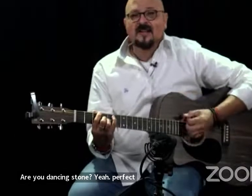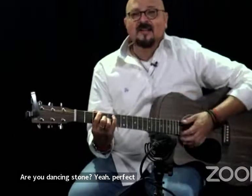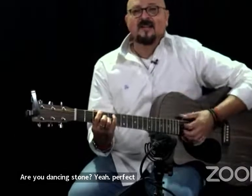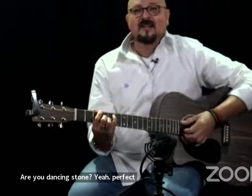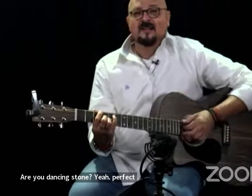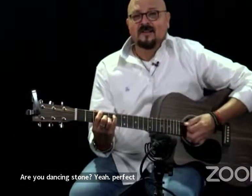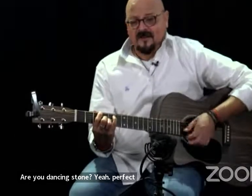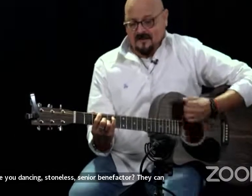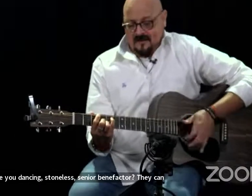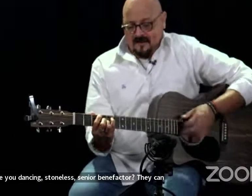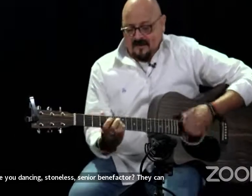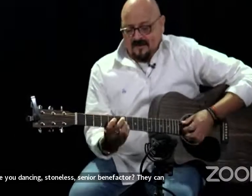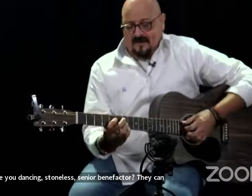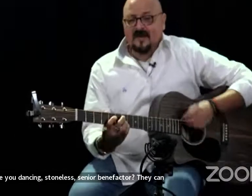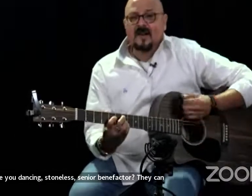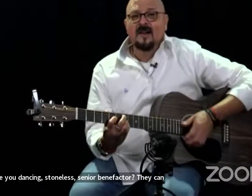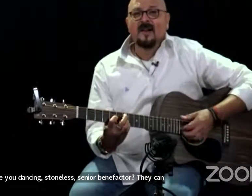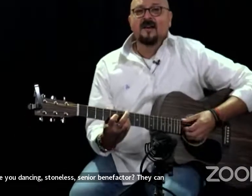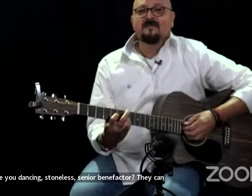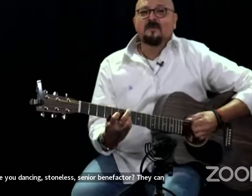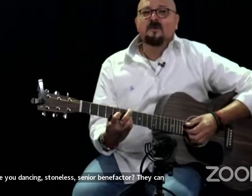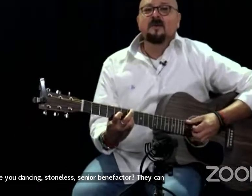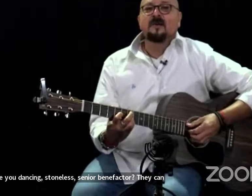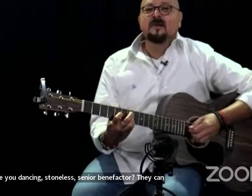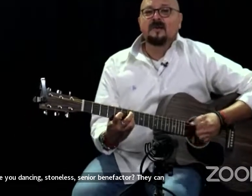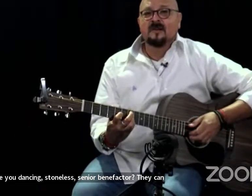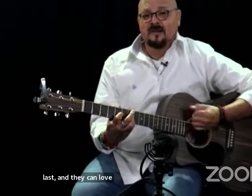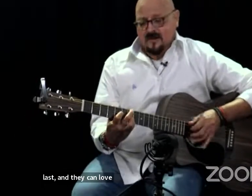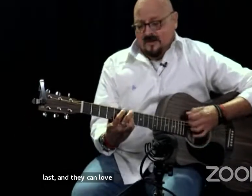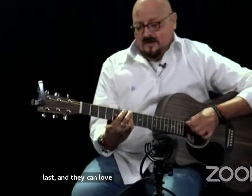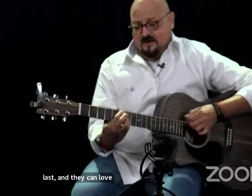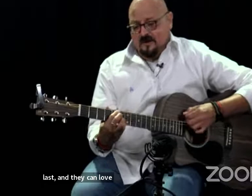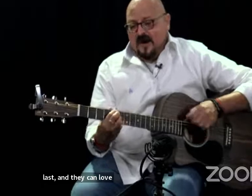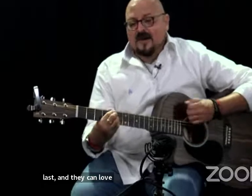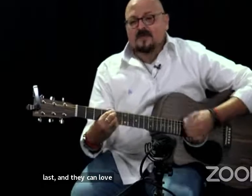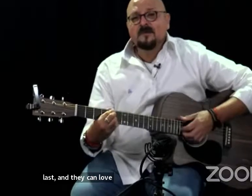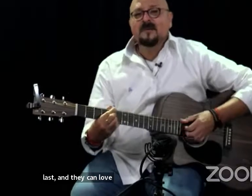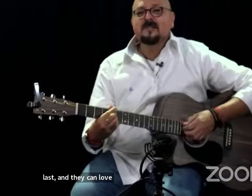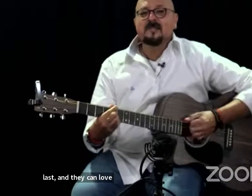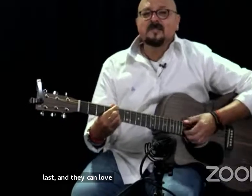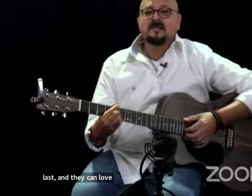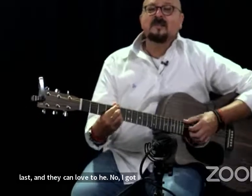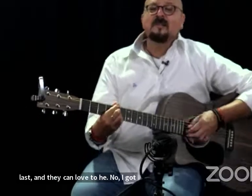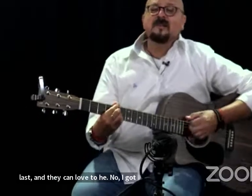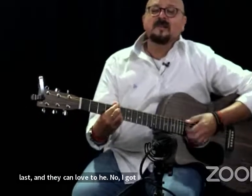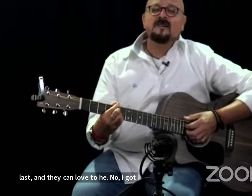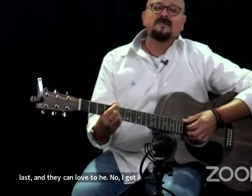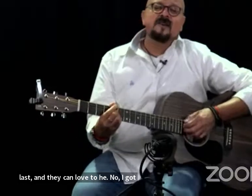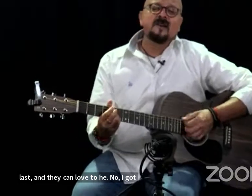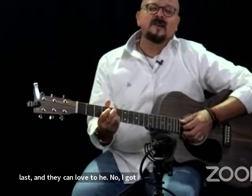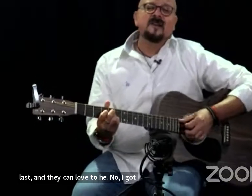Déjala salir, déjala fluir. No hagas más